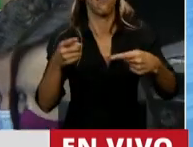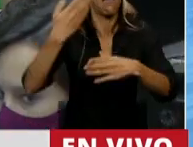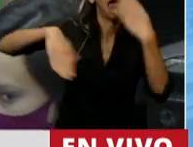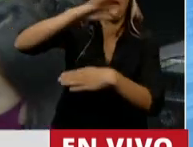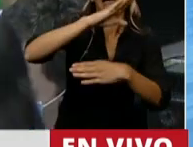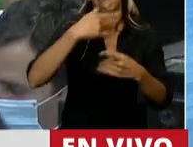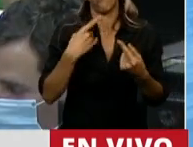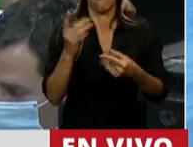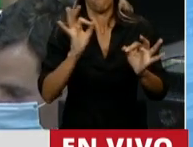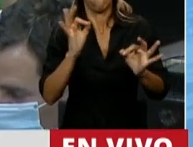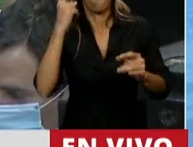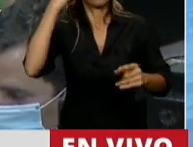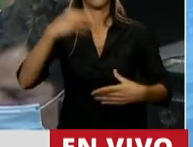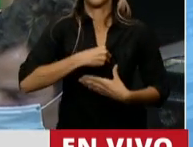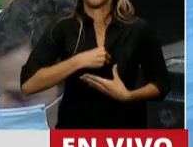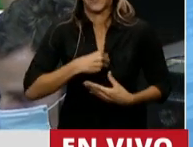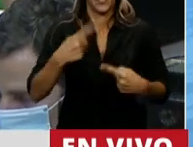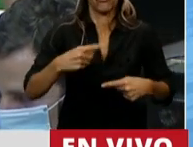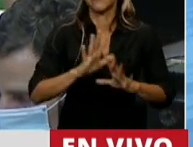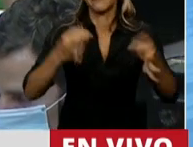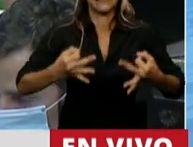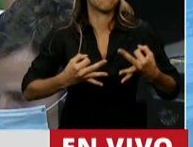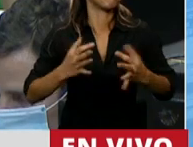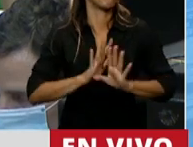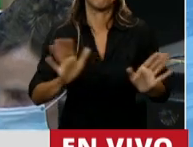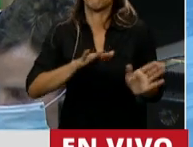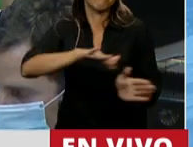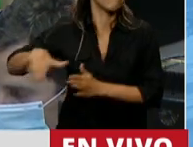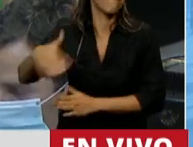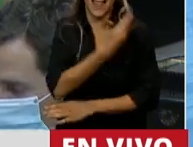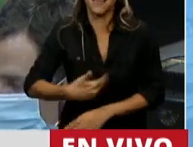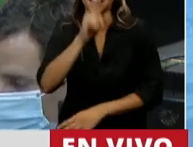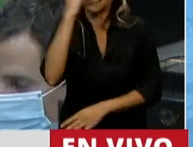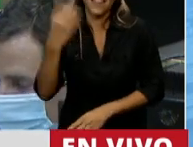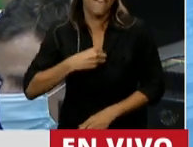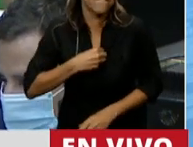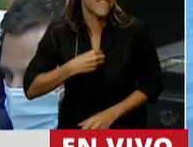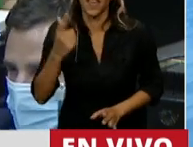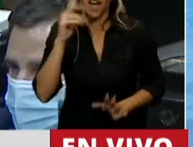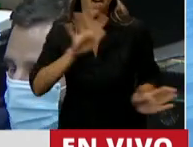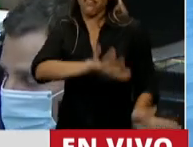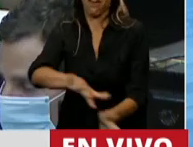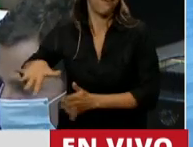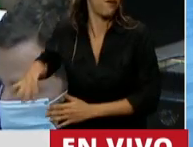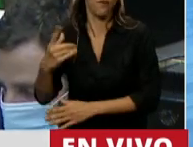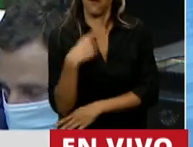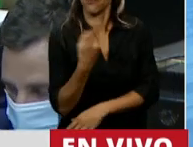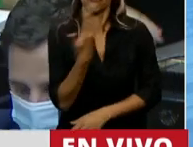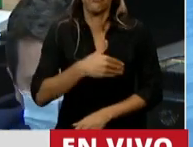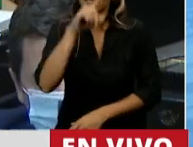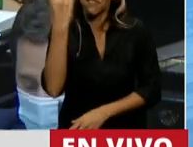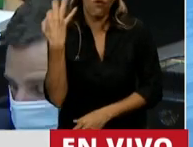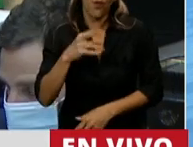e interponiendo creencias religiosas y dogmas en un Estado laico que debe legislar para todos sus ciudadanas y